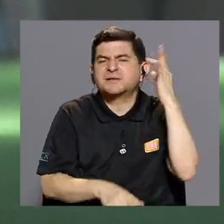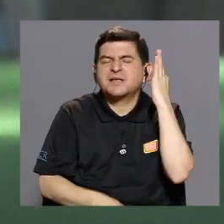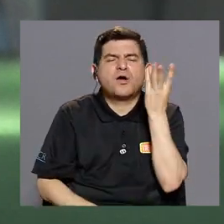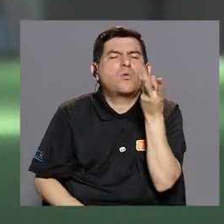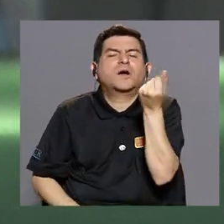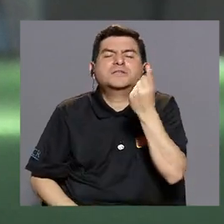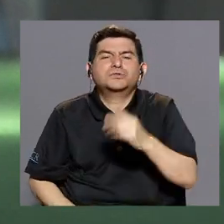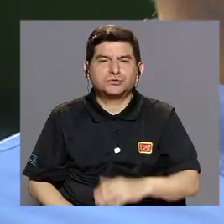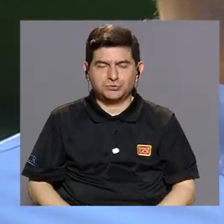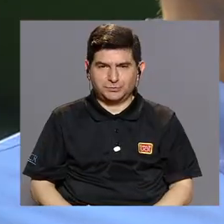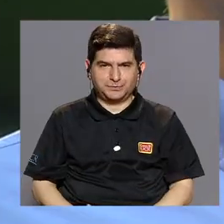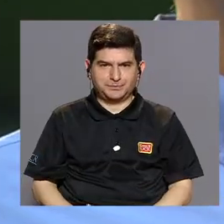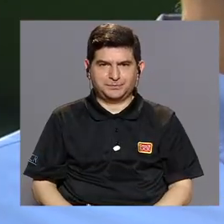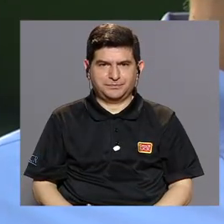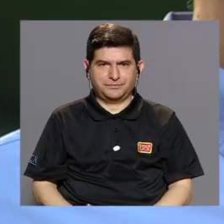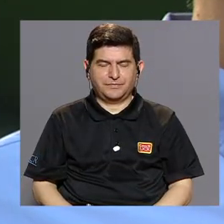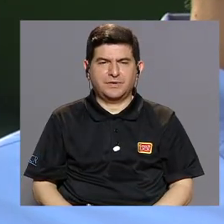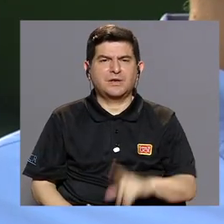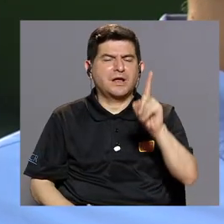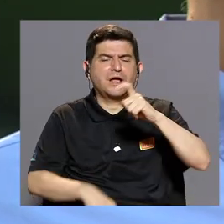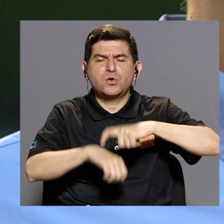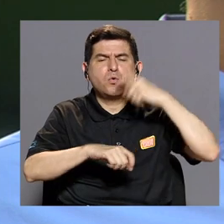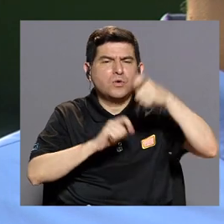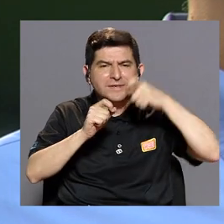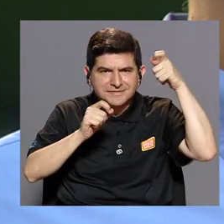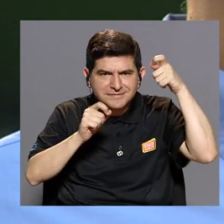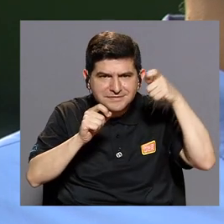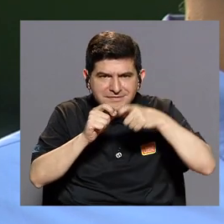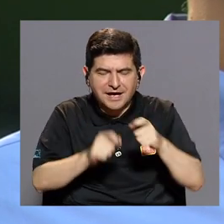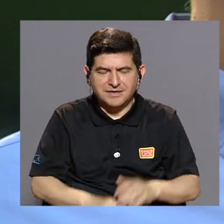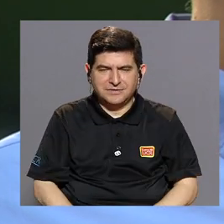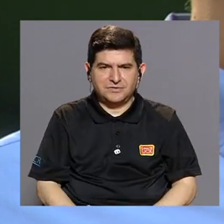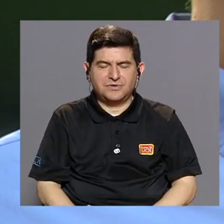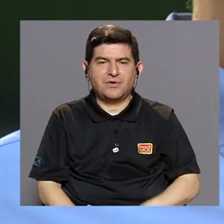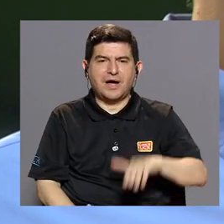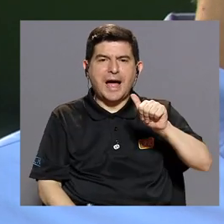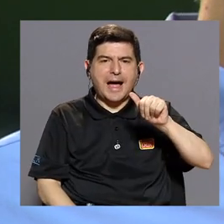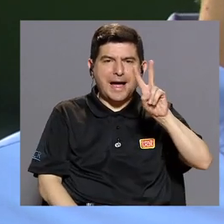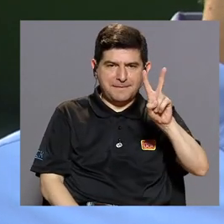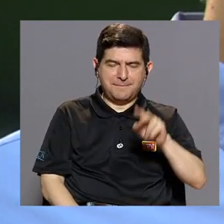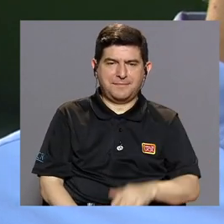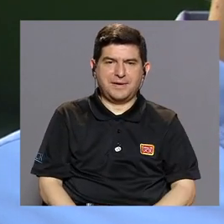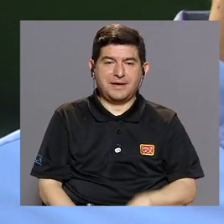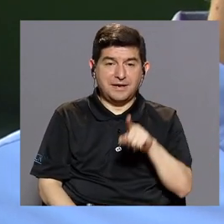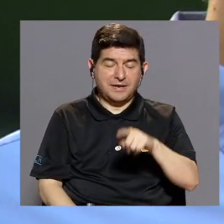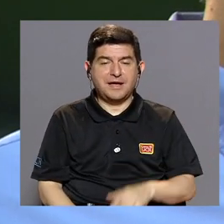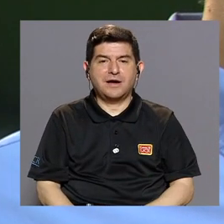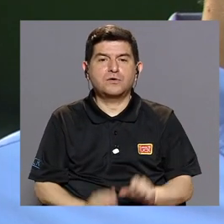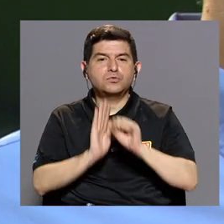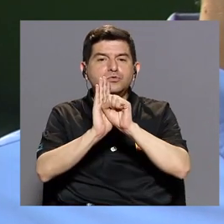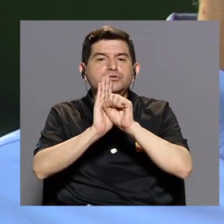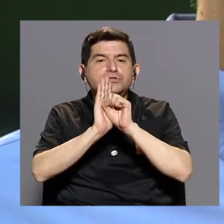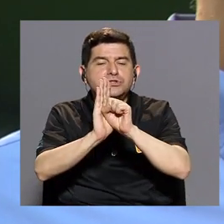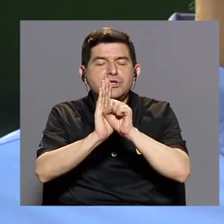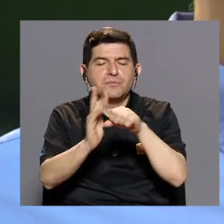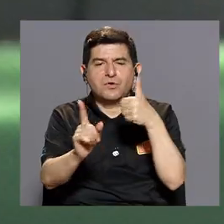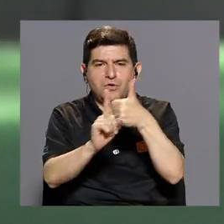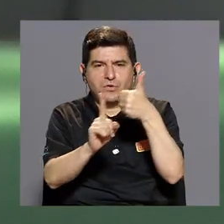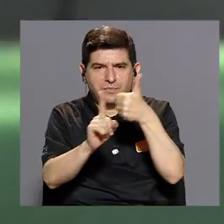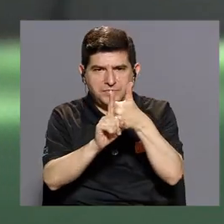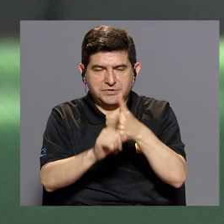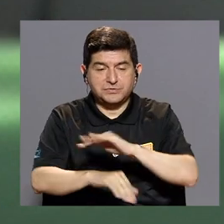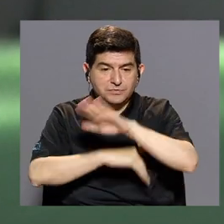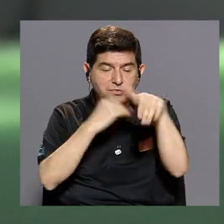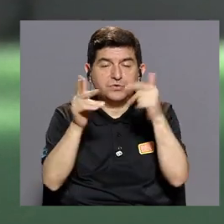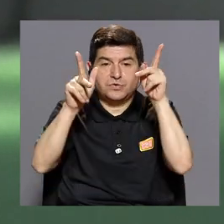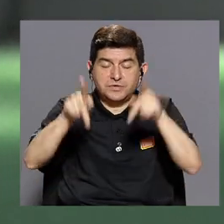femenino? ¿Cómo en un momento determinado Amelia se convierte en una referente, inclusive, en